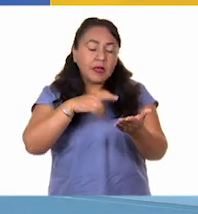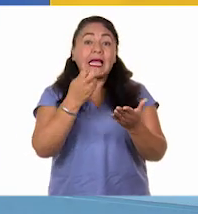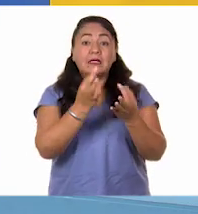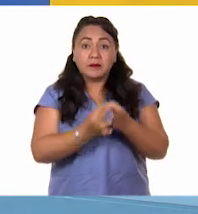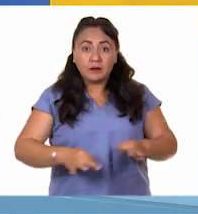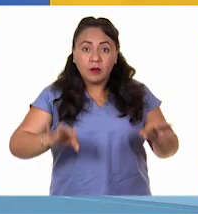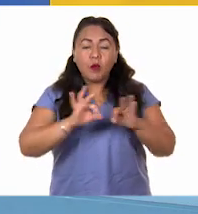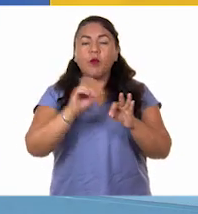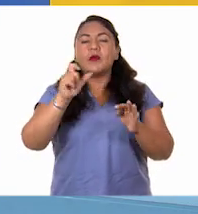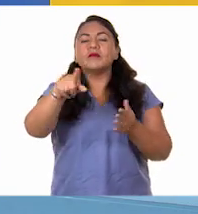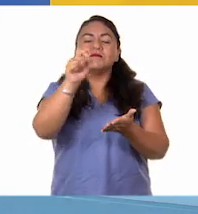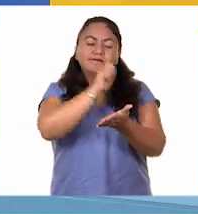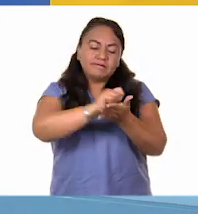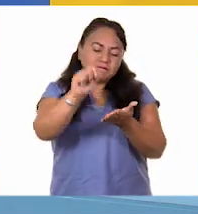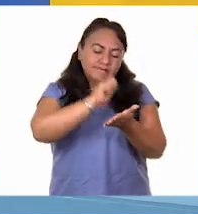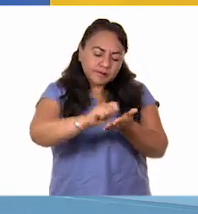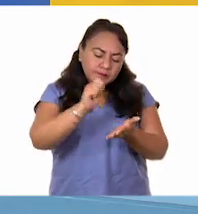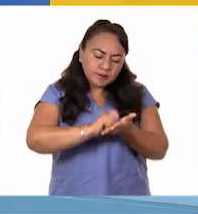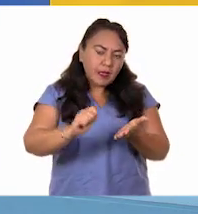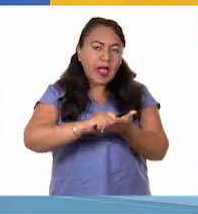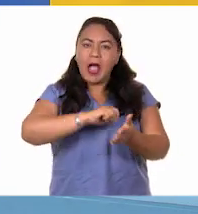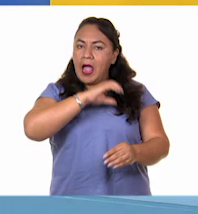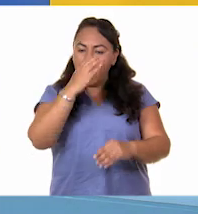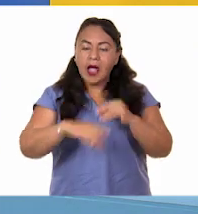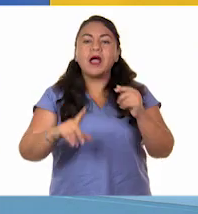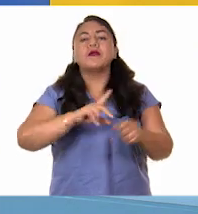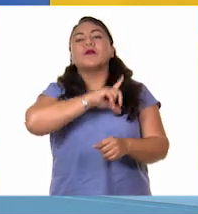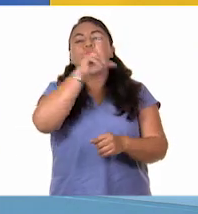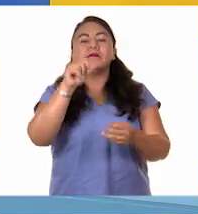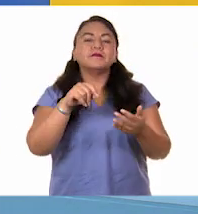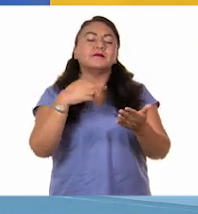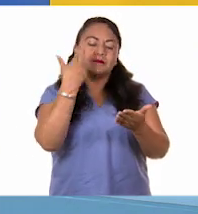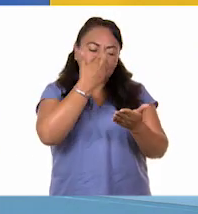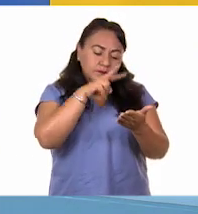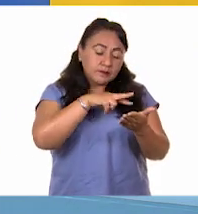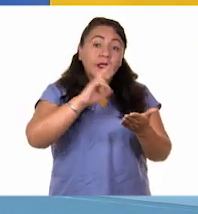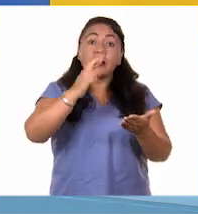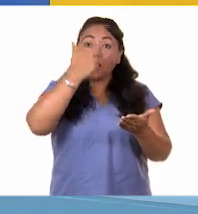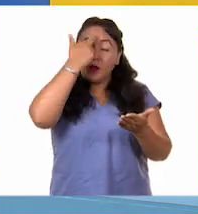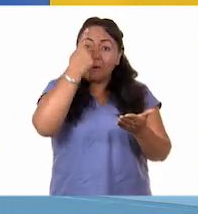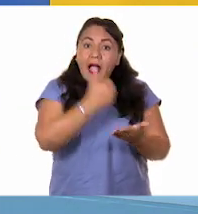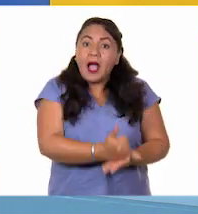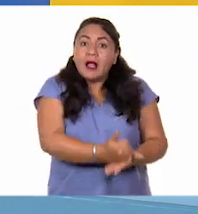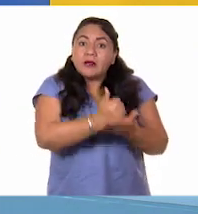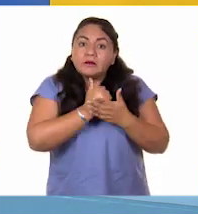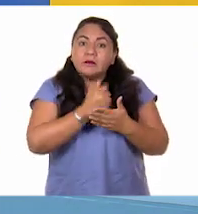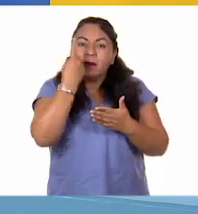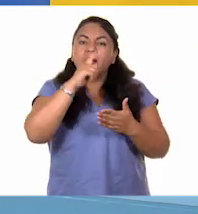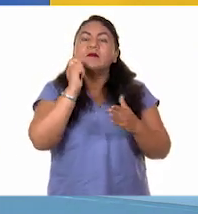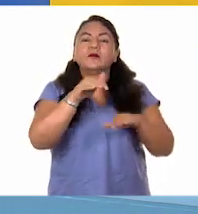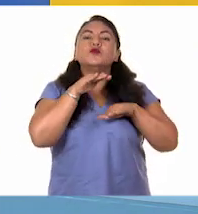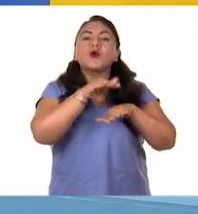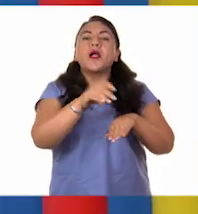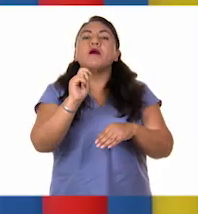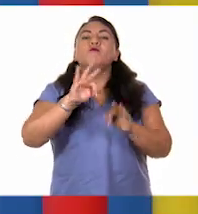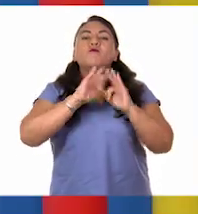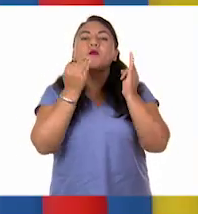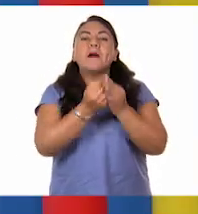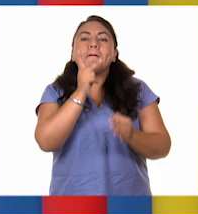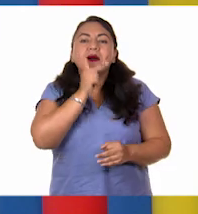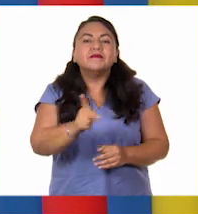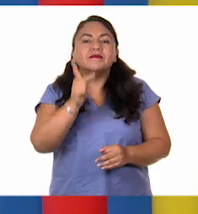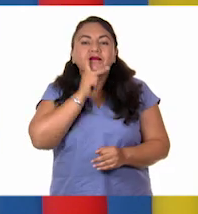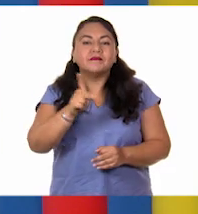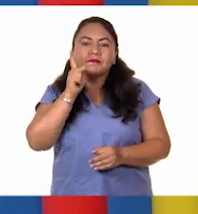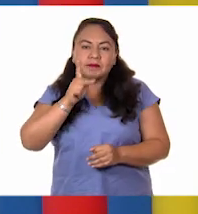Cada que redactamos un texto y que además nos ayuda, recuérdalo, a aprender sobre el lenguaje.